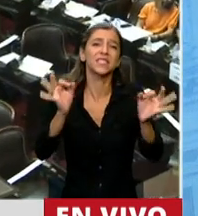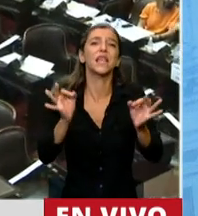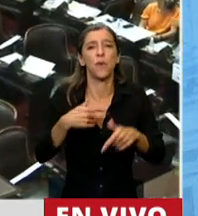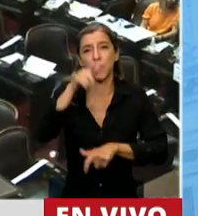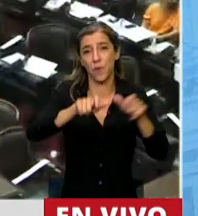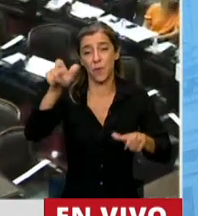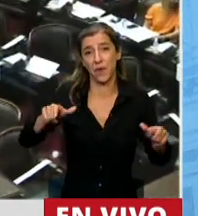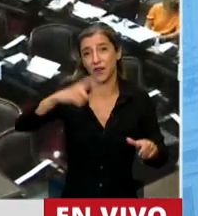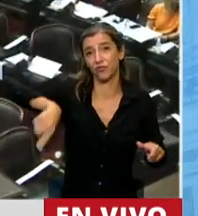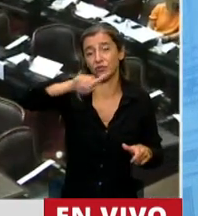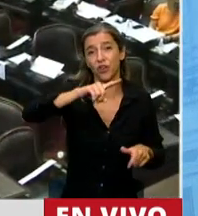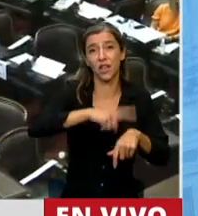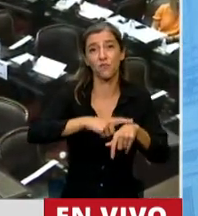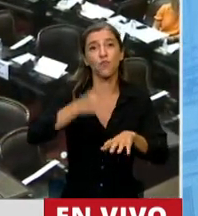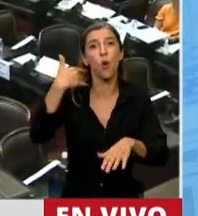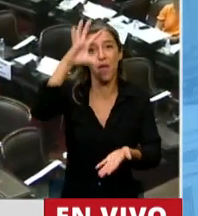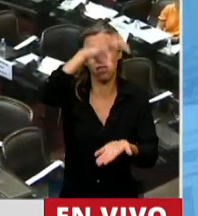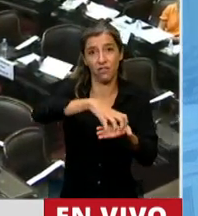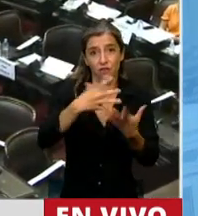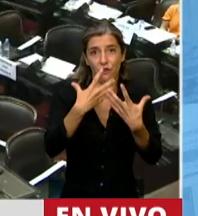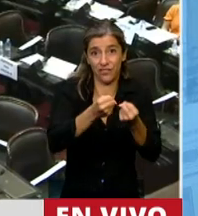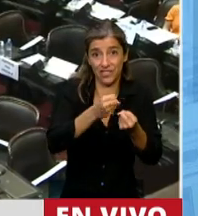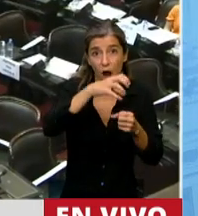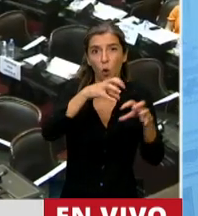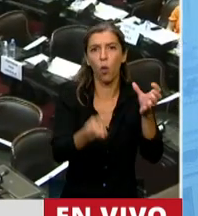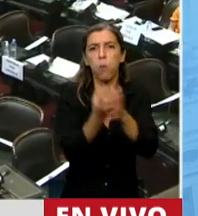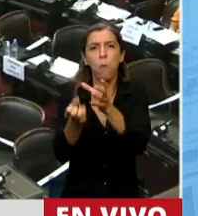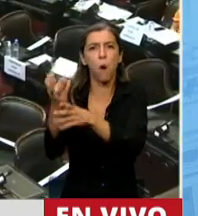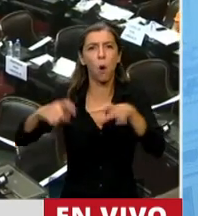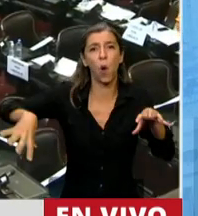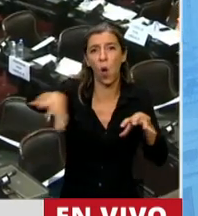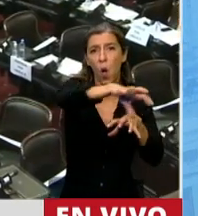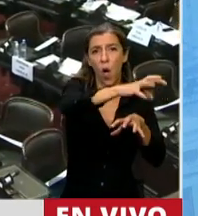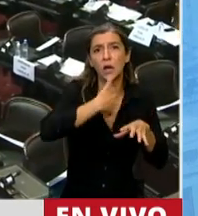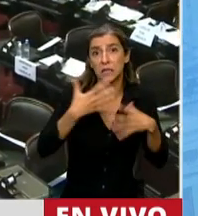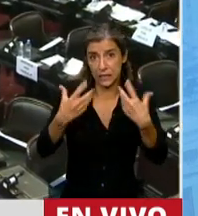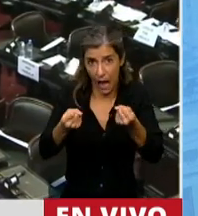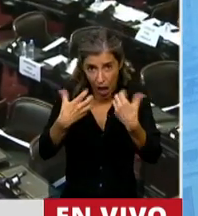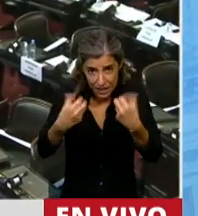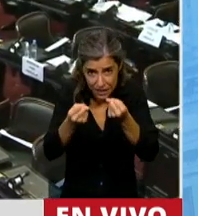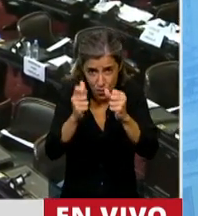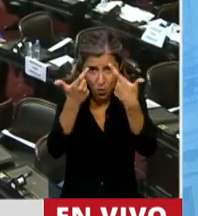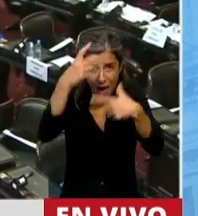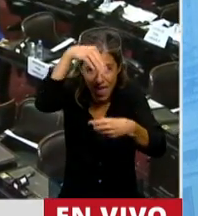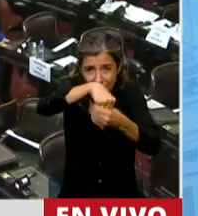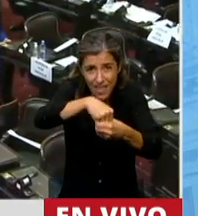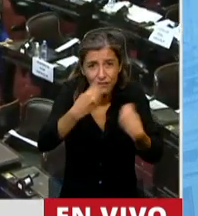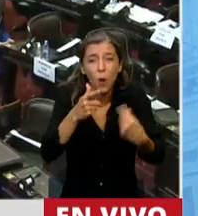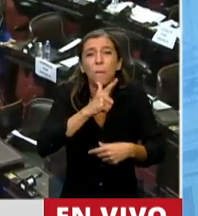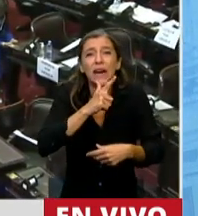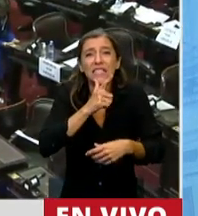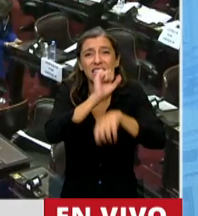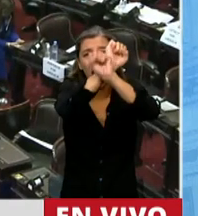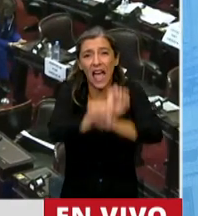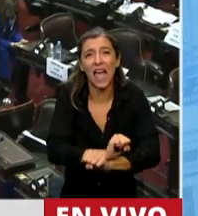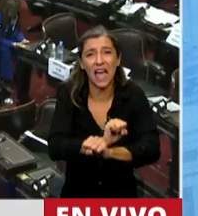centros sanitarios, entre comillas, porque de sanitarios no tenían nada, era un régimen carcelario que tenían que pedir y tienen que pedir permiso